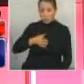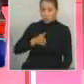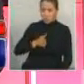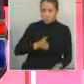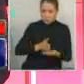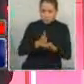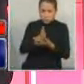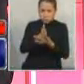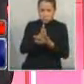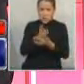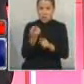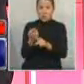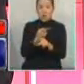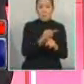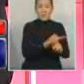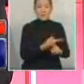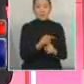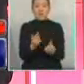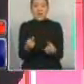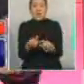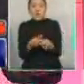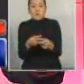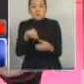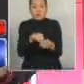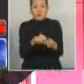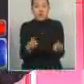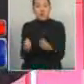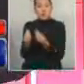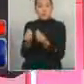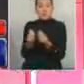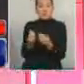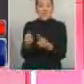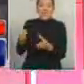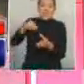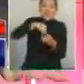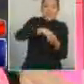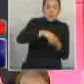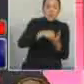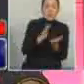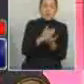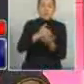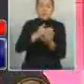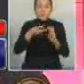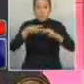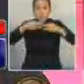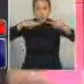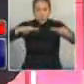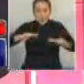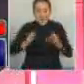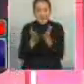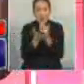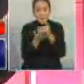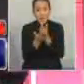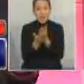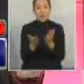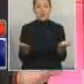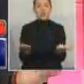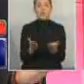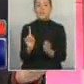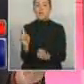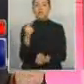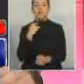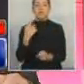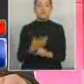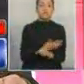letra, las conversaciones en la comisión. Uh-huh. Por supuesto hay que incorporar ajustes, hay que ver cómo no se perjudica a